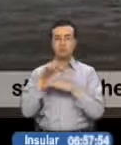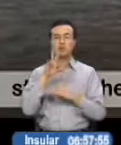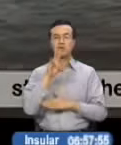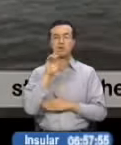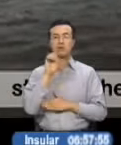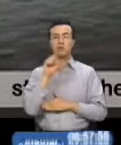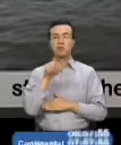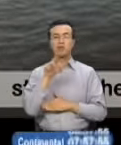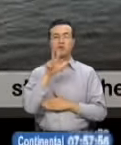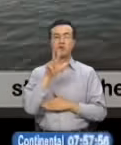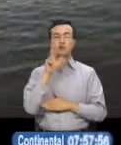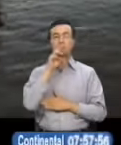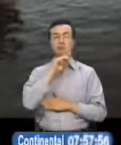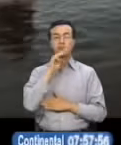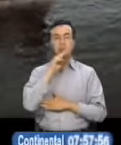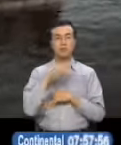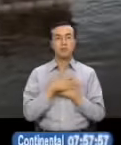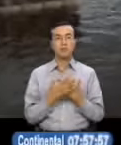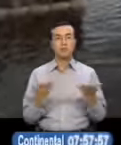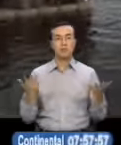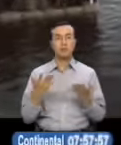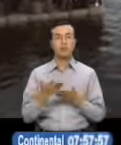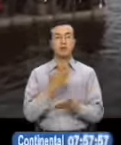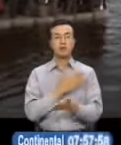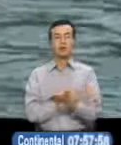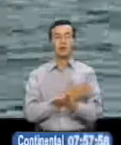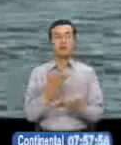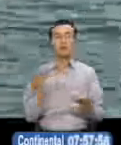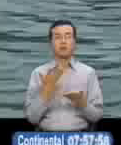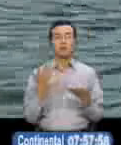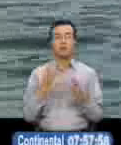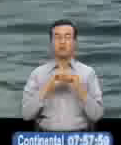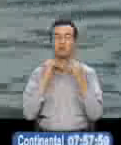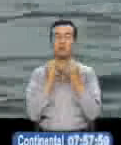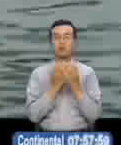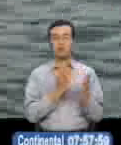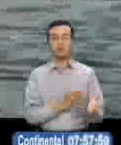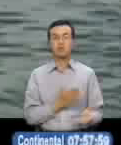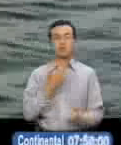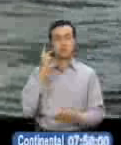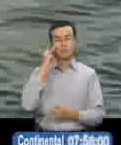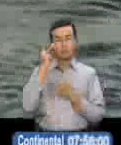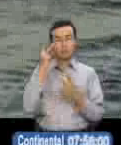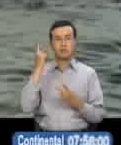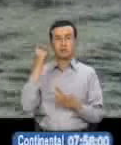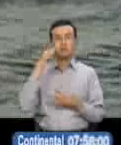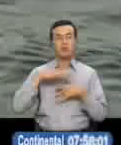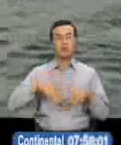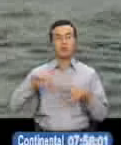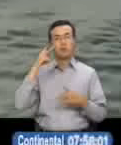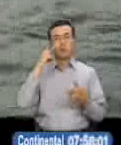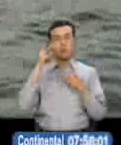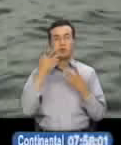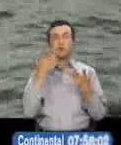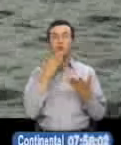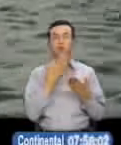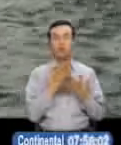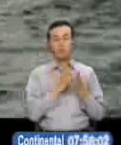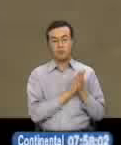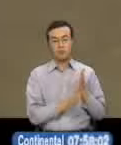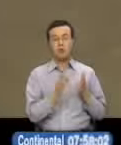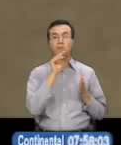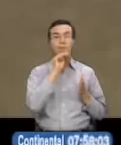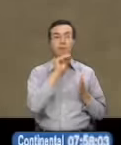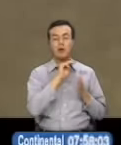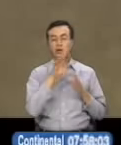Manta. Y para el efecto, el pasado fin de semana, la organización realizó un recorrido de simulacro que partió desde